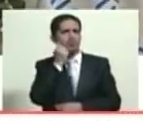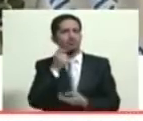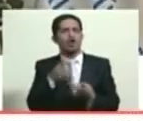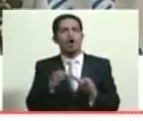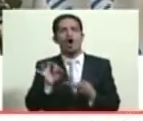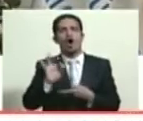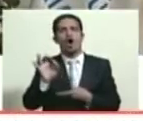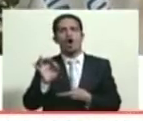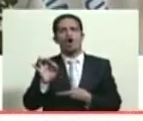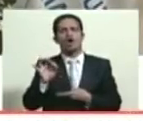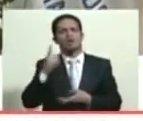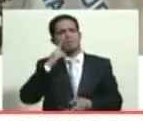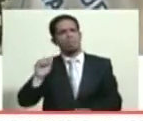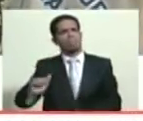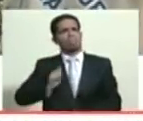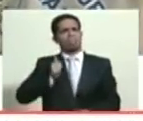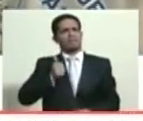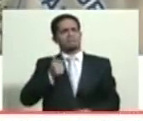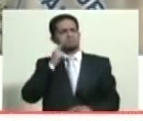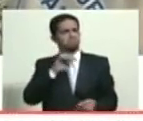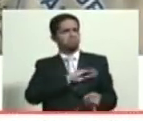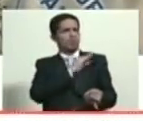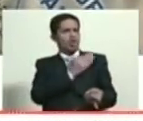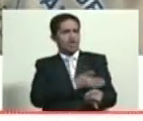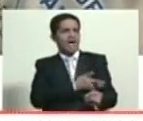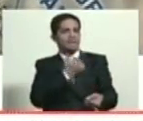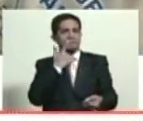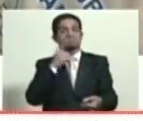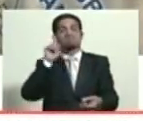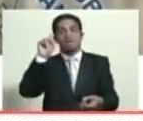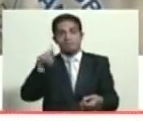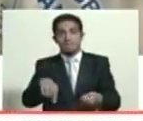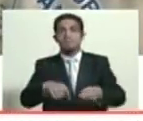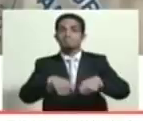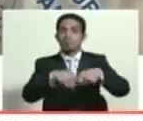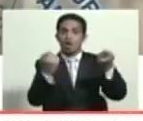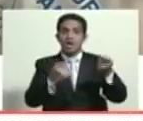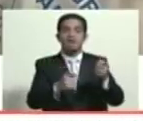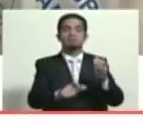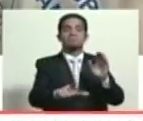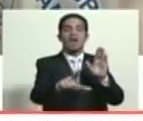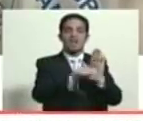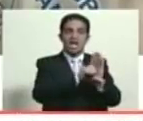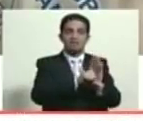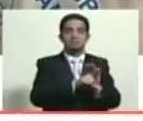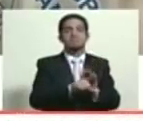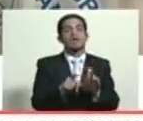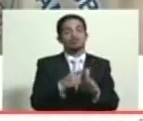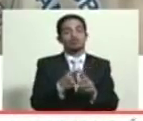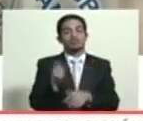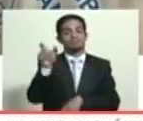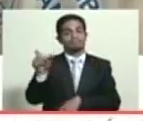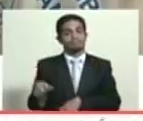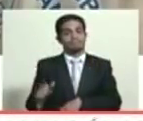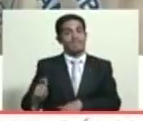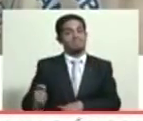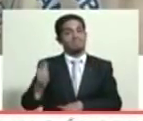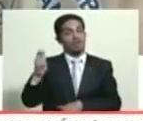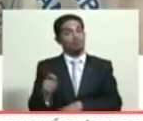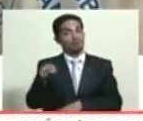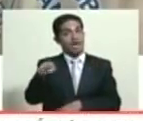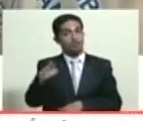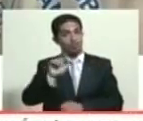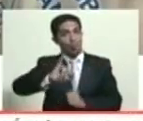poder, así como por la violación de la Constitución y la ley, y el diputado Juan Gerardo Antonio